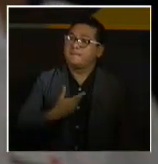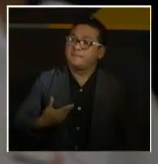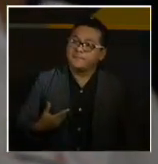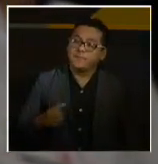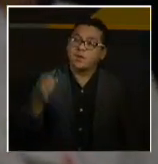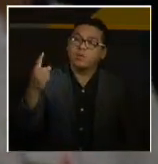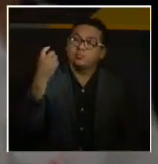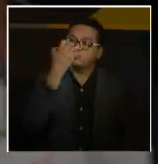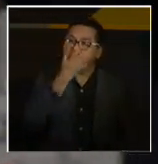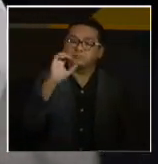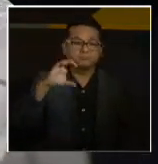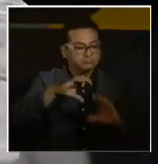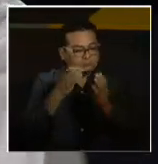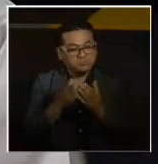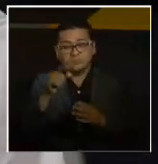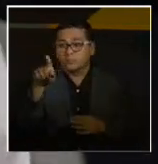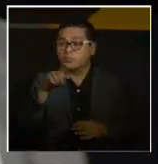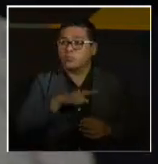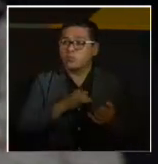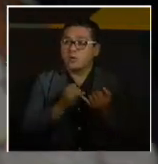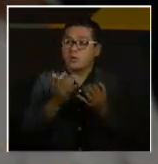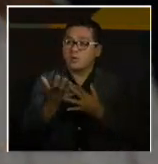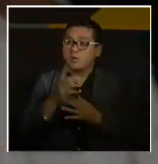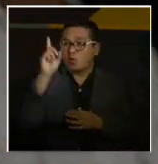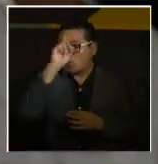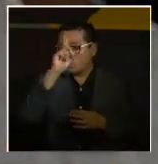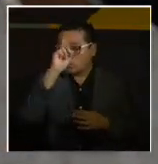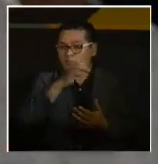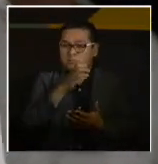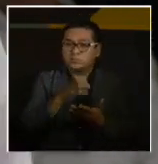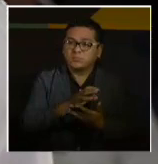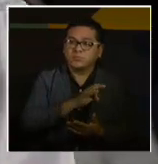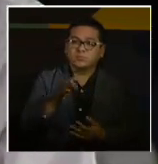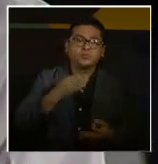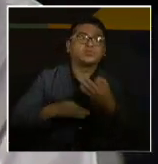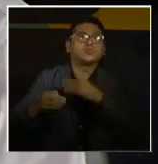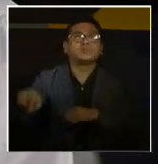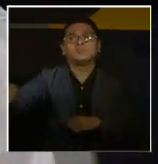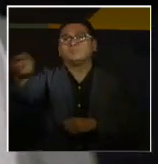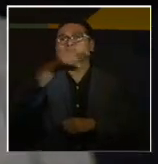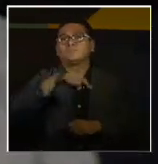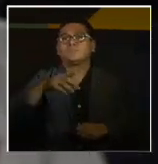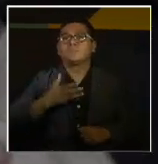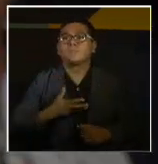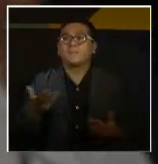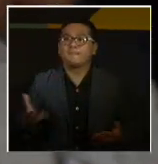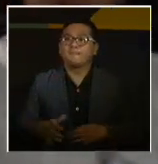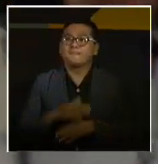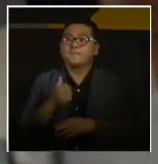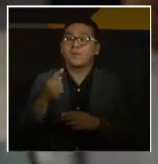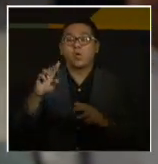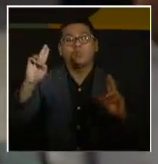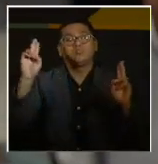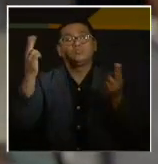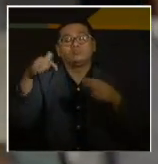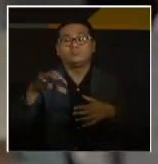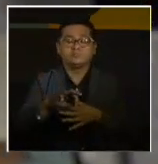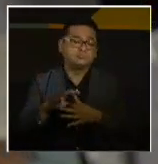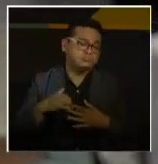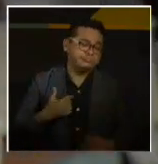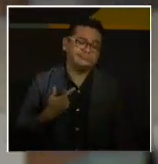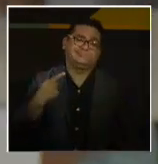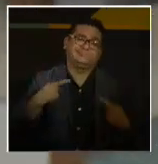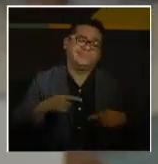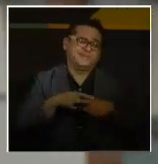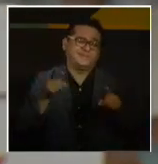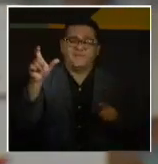de algunos colegios de profesionistas, tú mismo has sido parte de ese consejo ciudadano, donde también tenemos rectores de universidades, donde tenemos